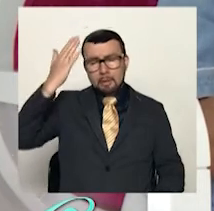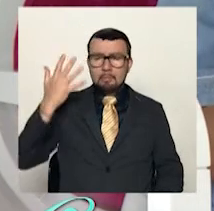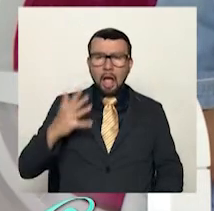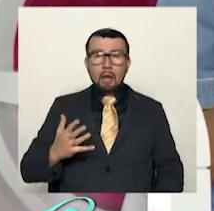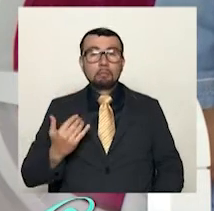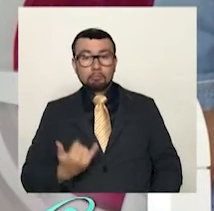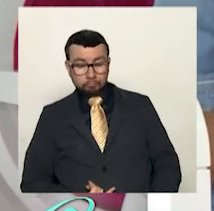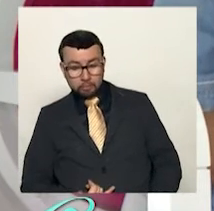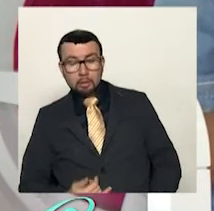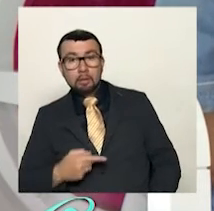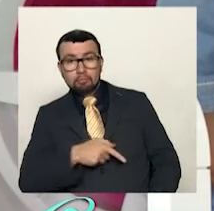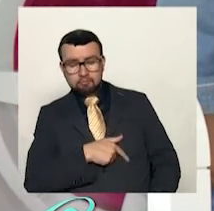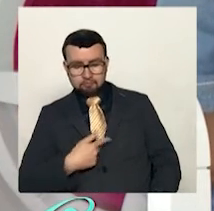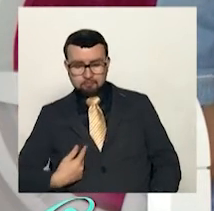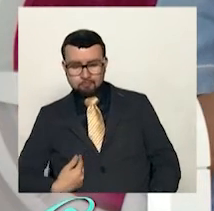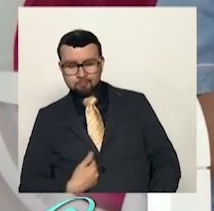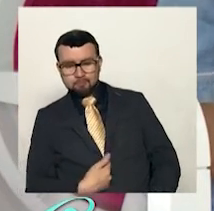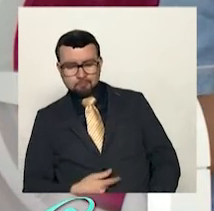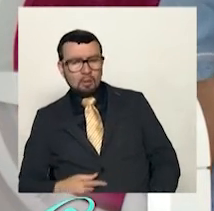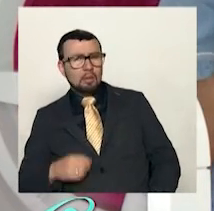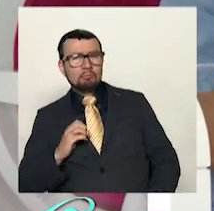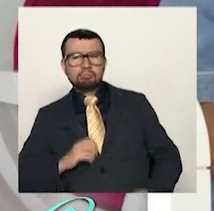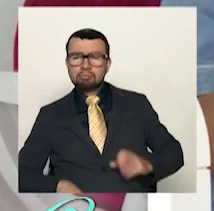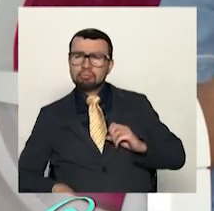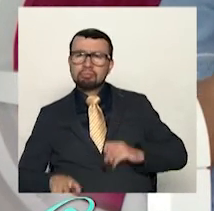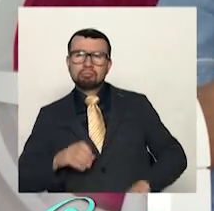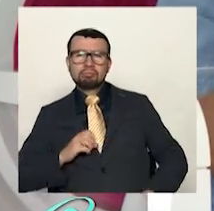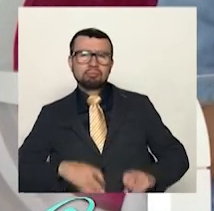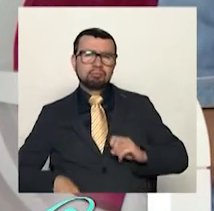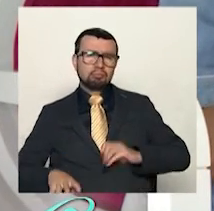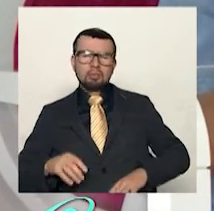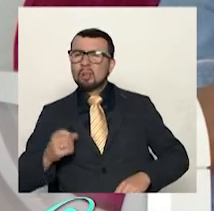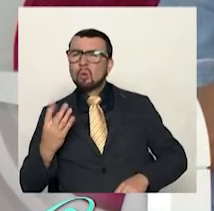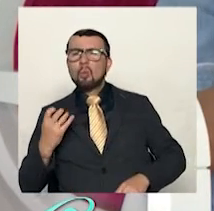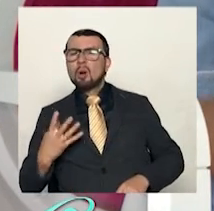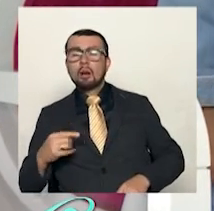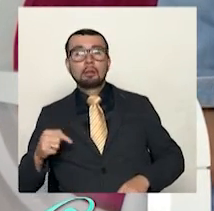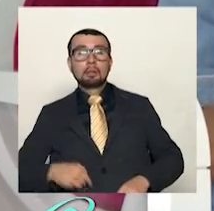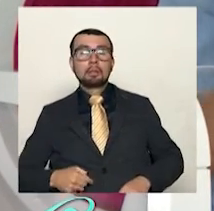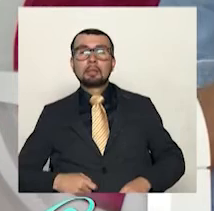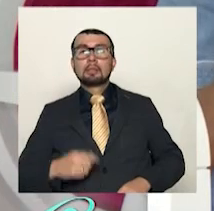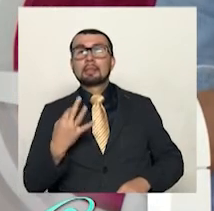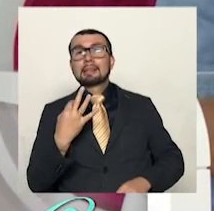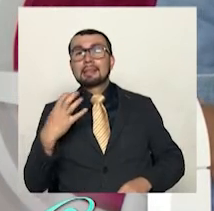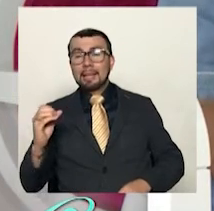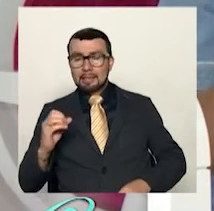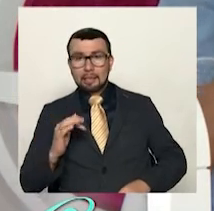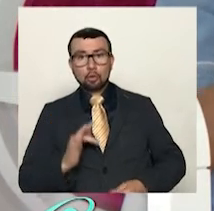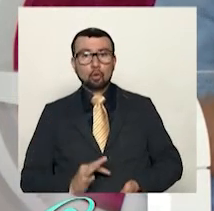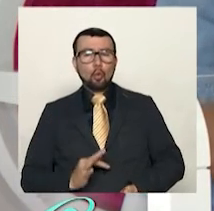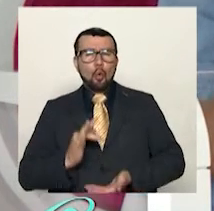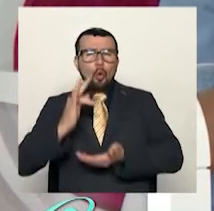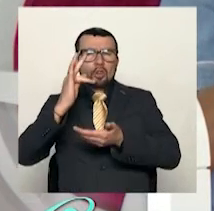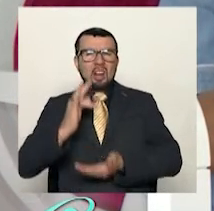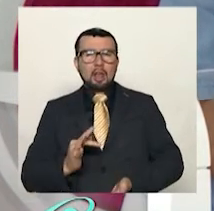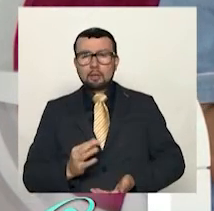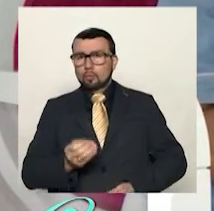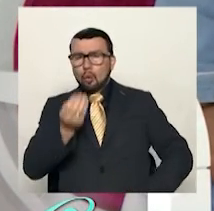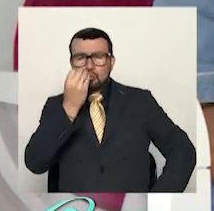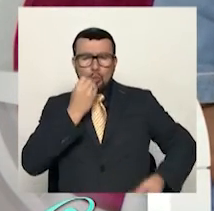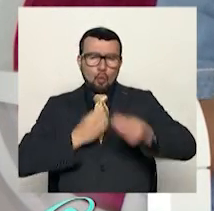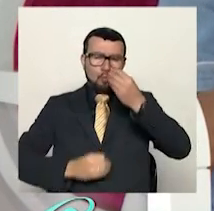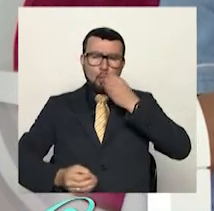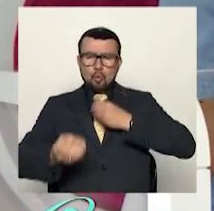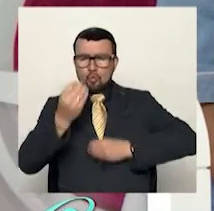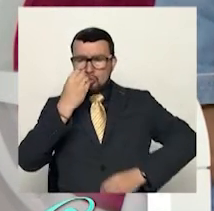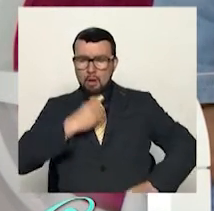cerebro intestinal y por ese intestino pasan más de 30 toneladas de alimentos durante la vida de un paciente de